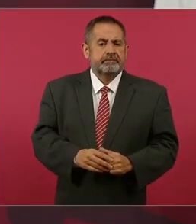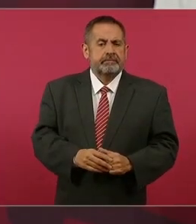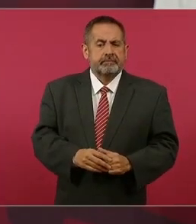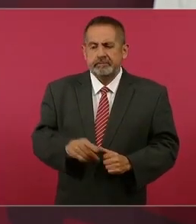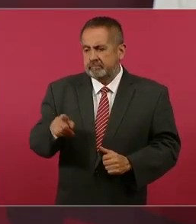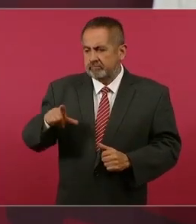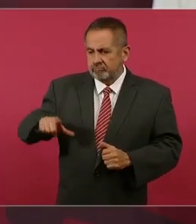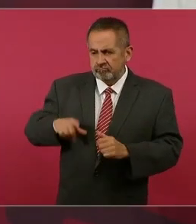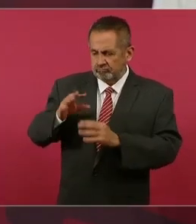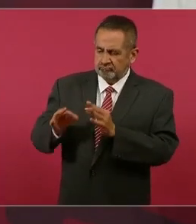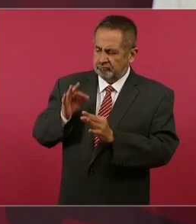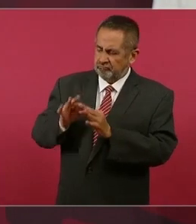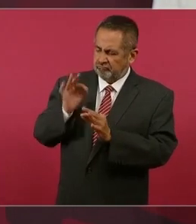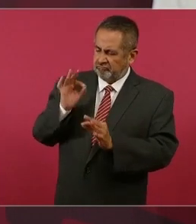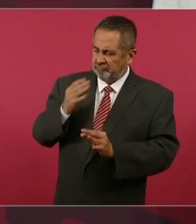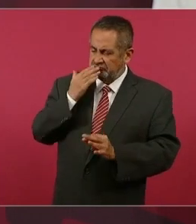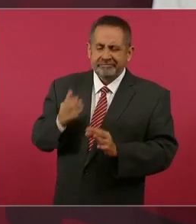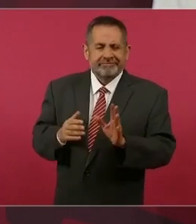bien las cosas.